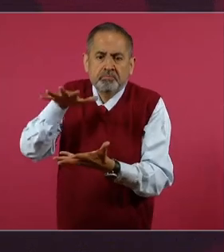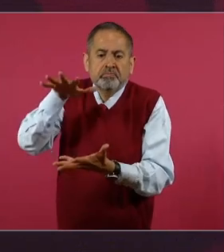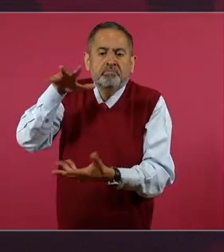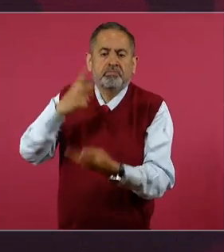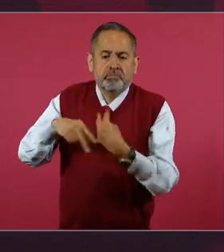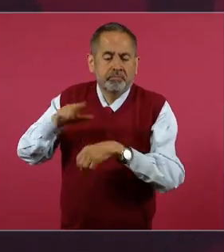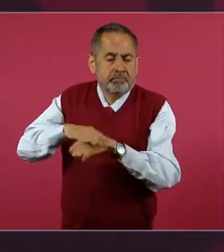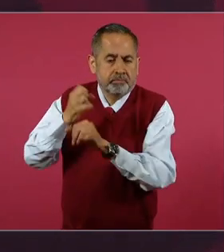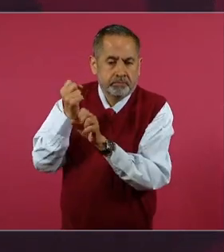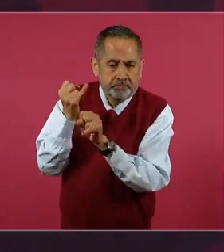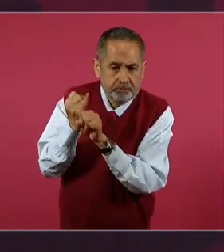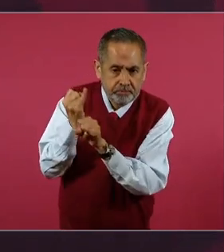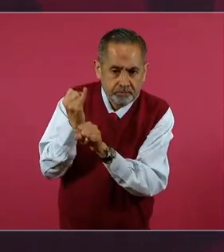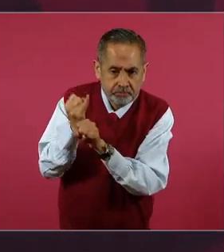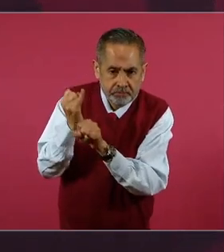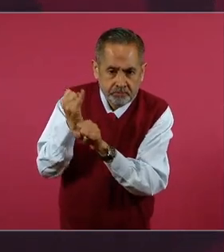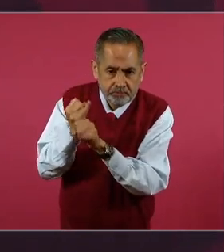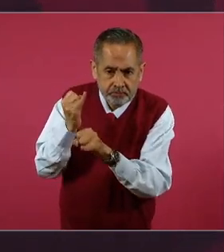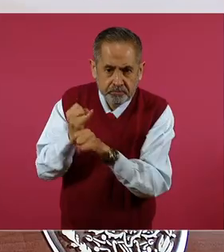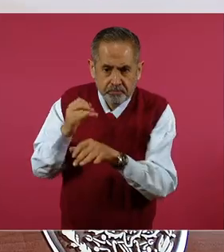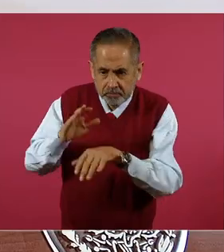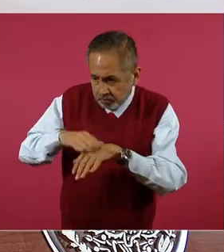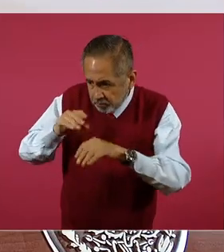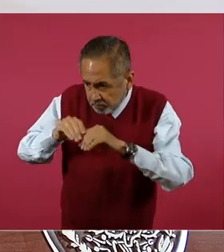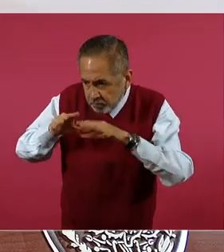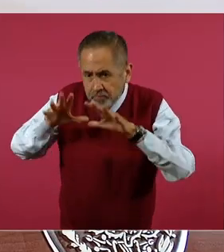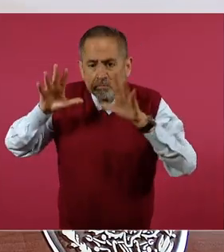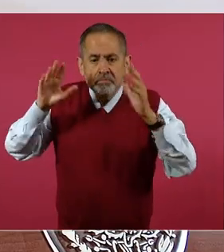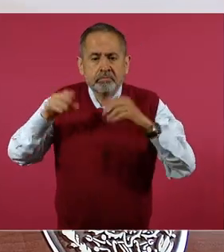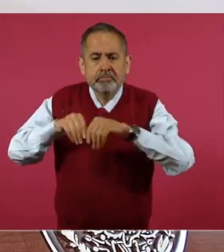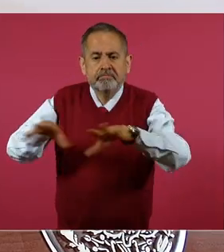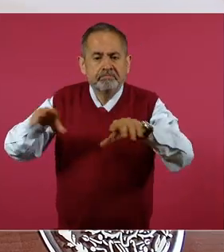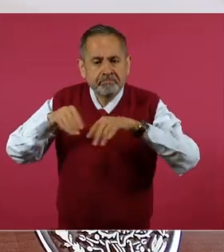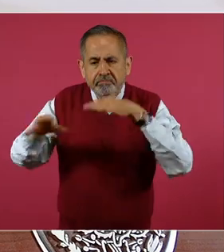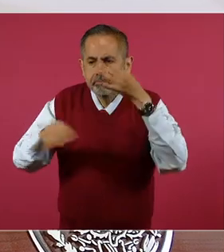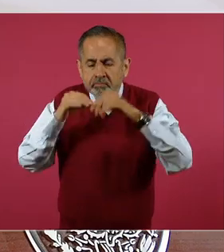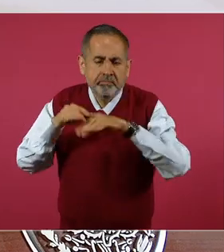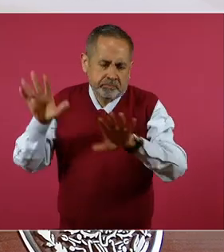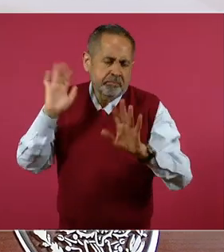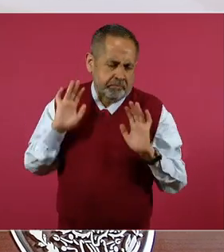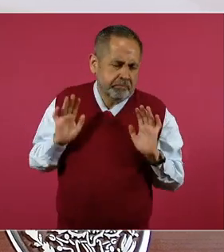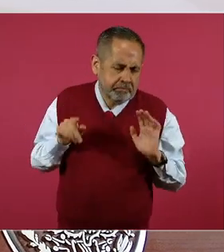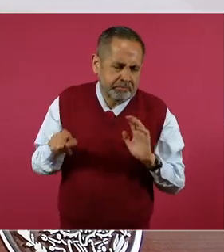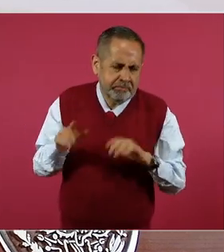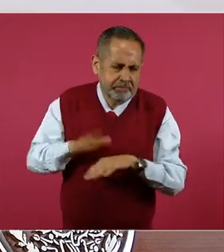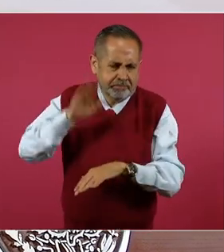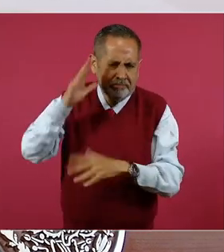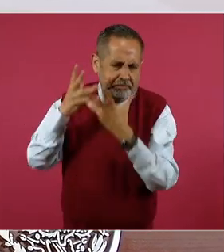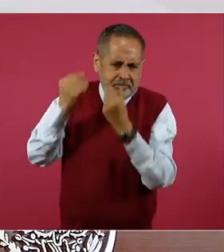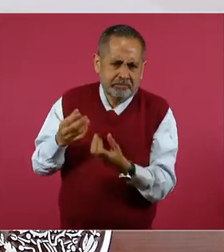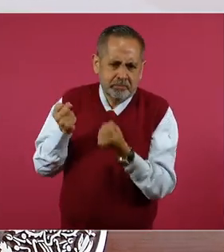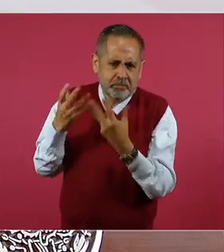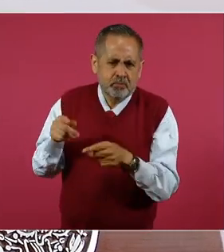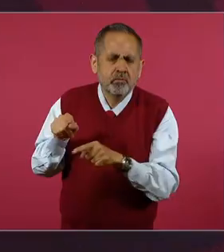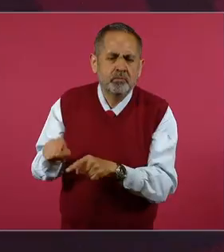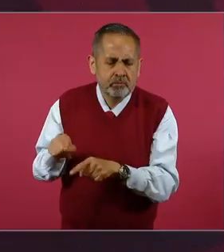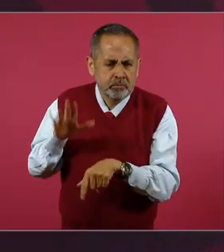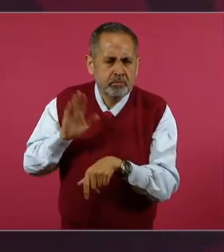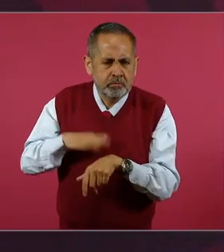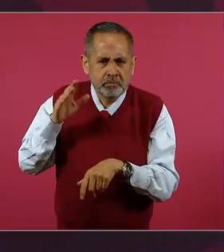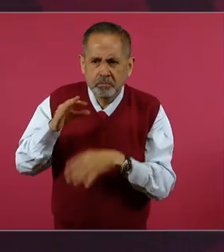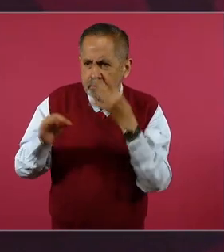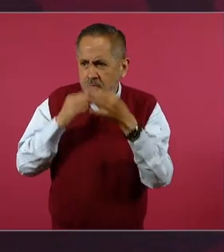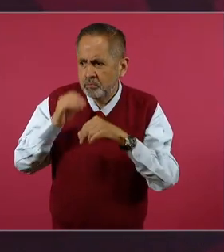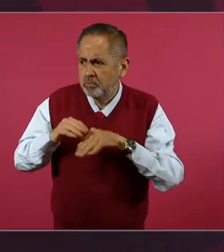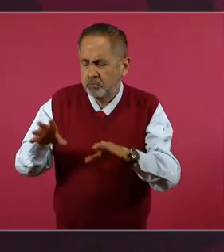el internet o la información en redes sociales. Mucho, mucho es lo que más ha